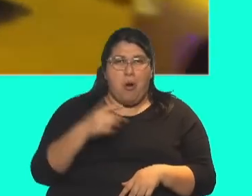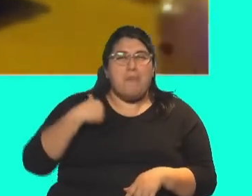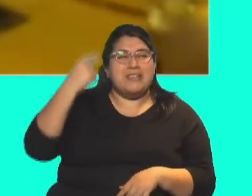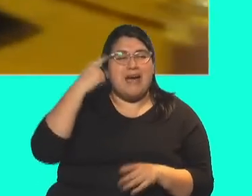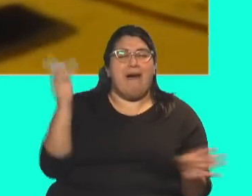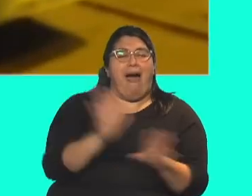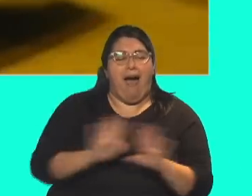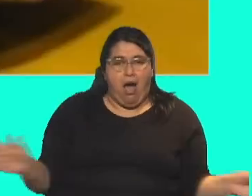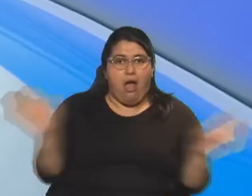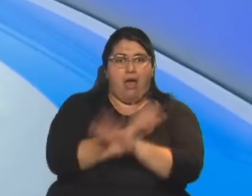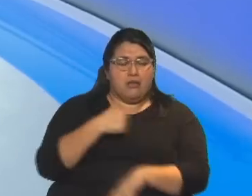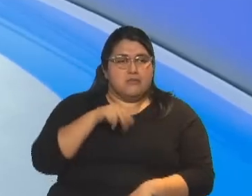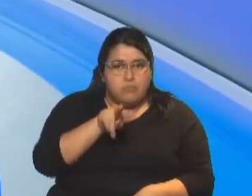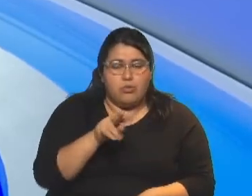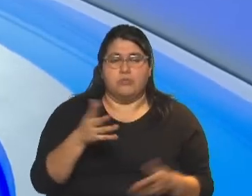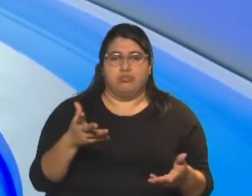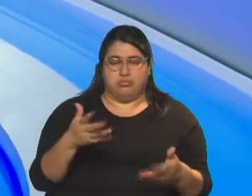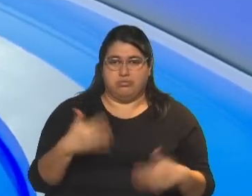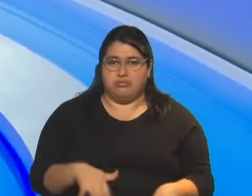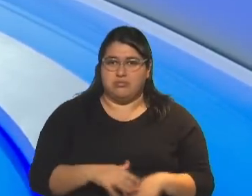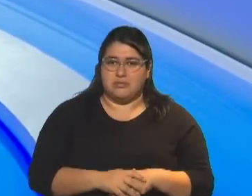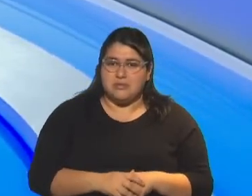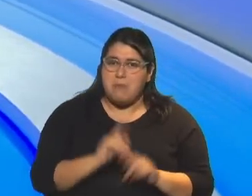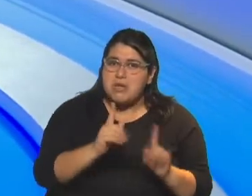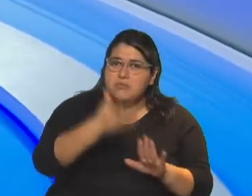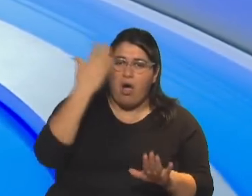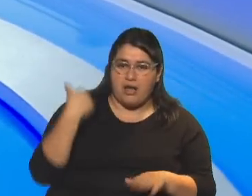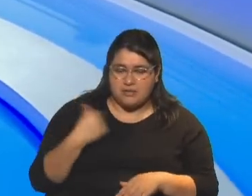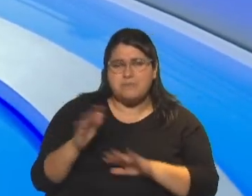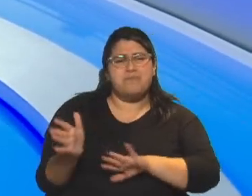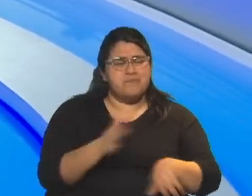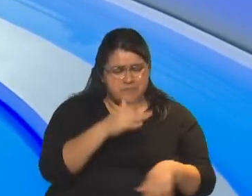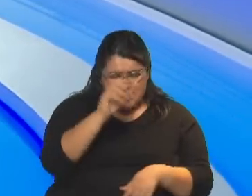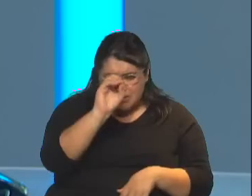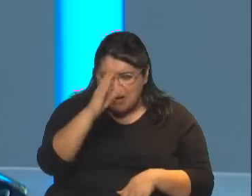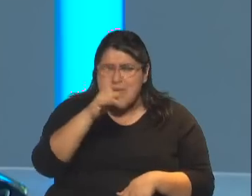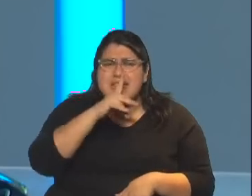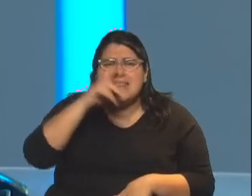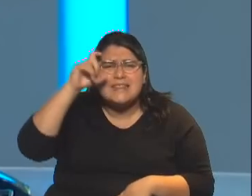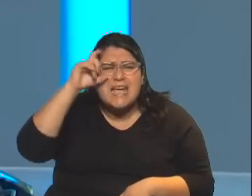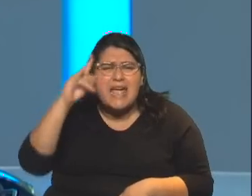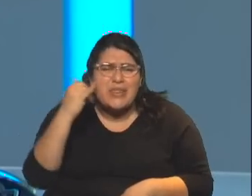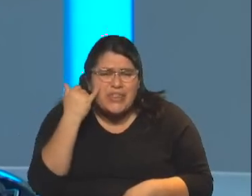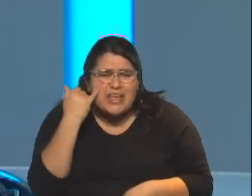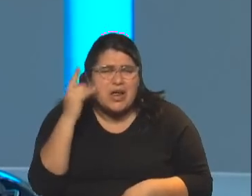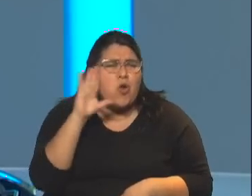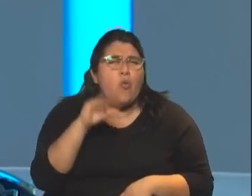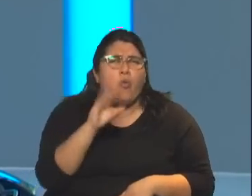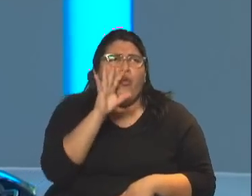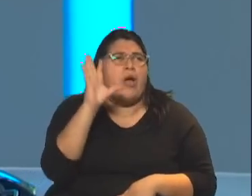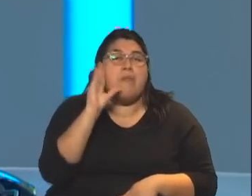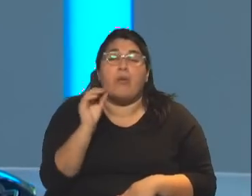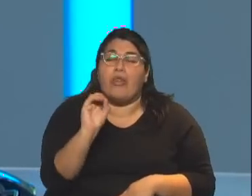más quisiera agregar al claro del amigo de usted y creo que se llama no leo le dicen te puedo dar el